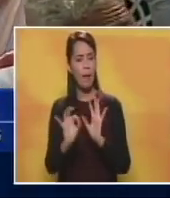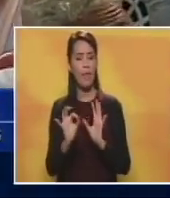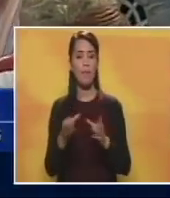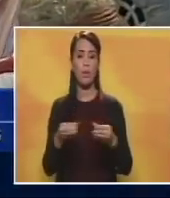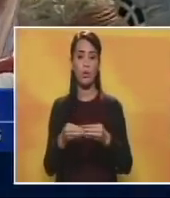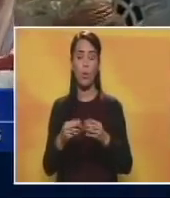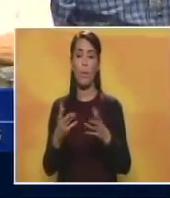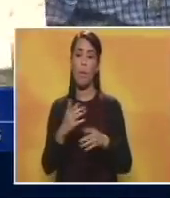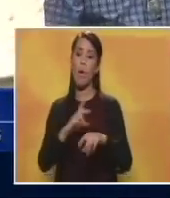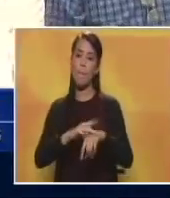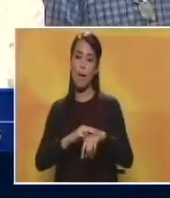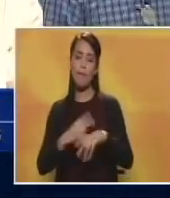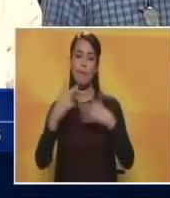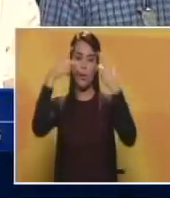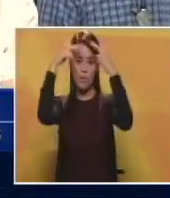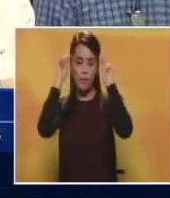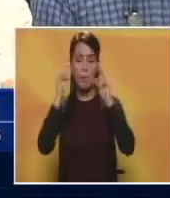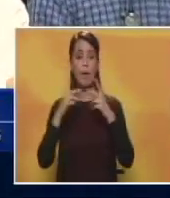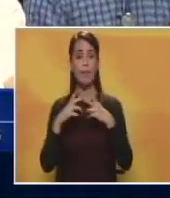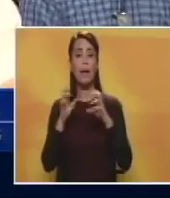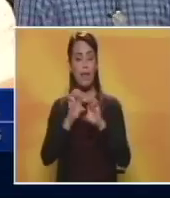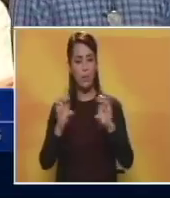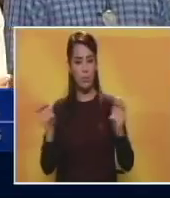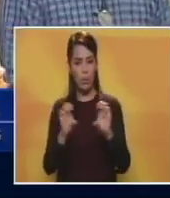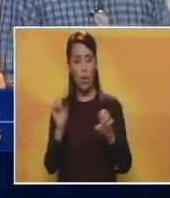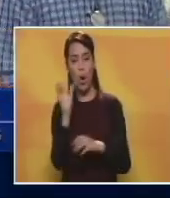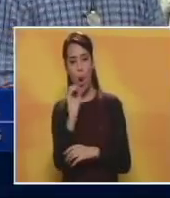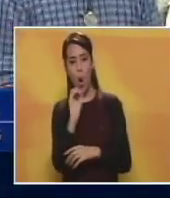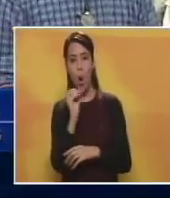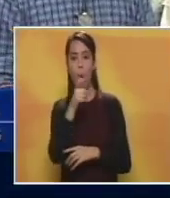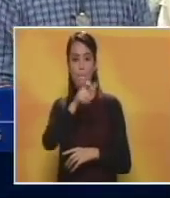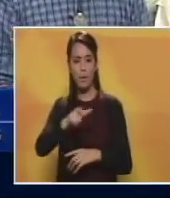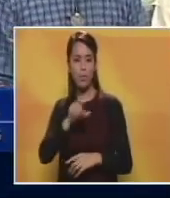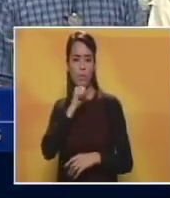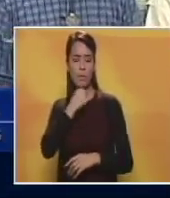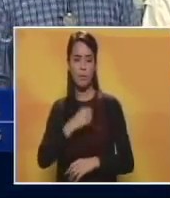como médicos, enfermeras y educadores o personas de la tercera